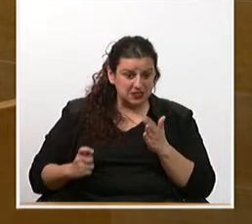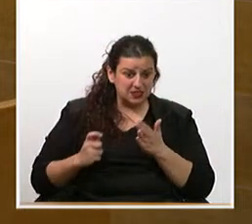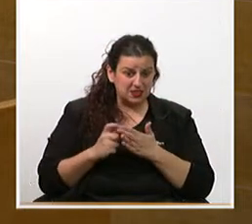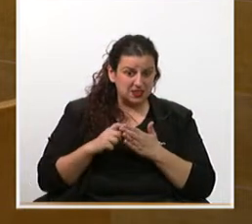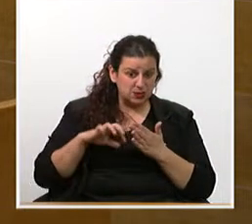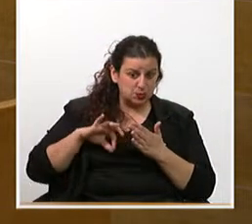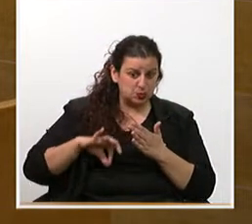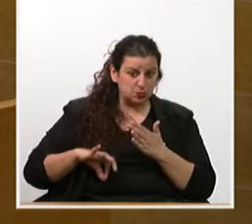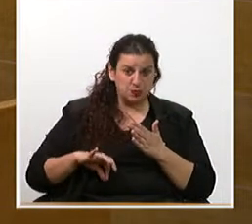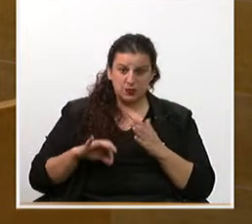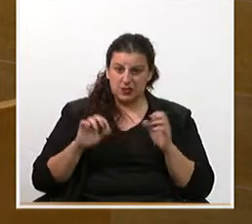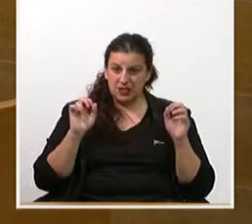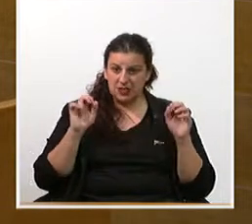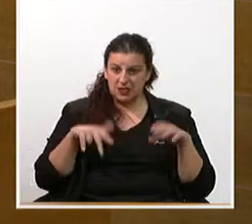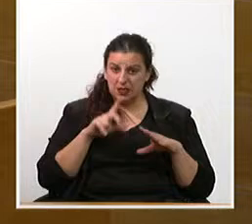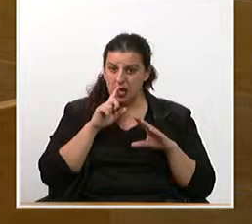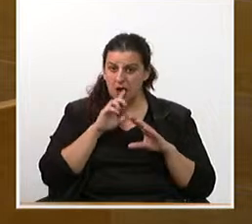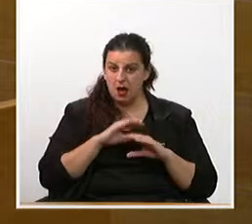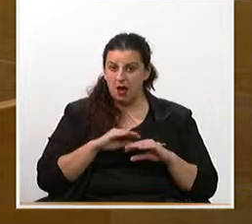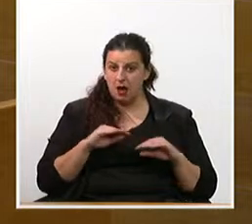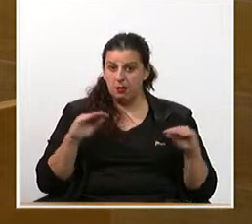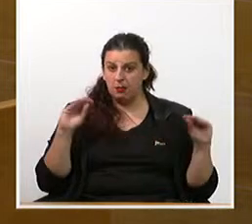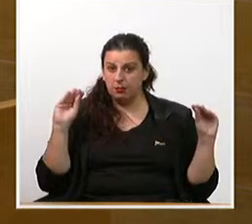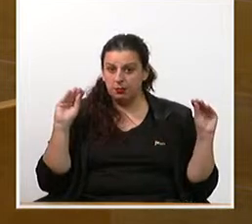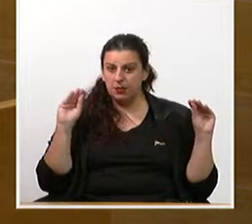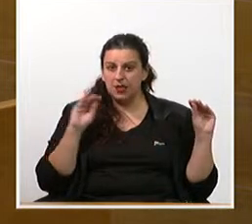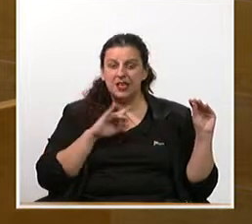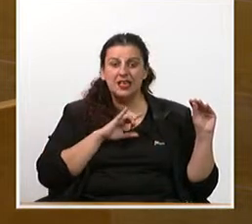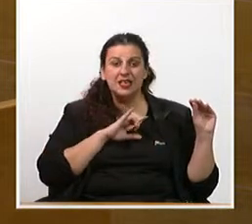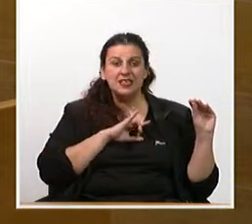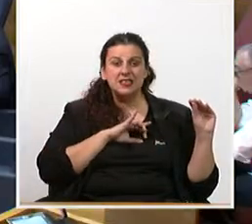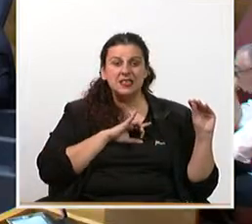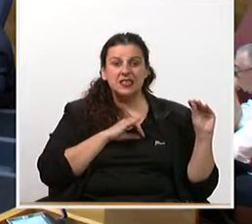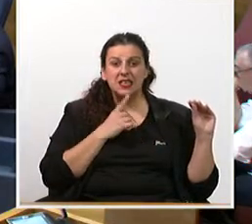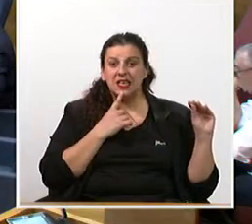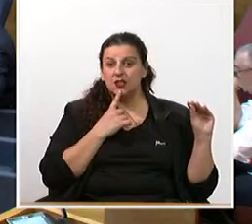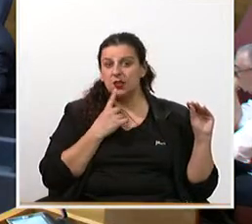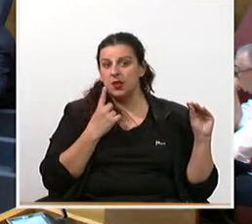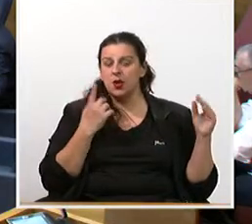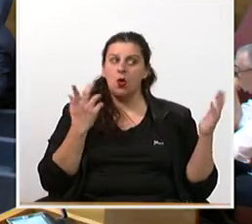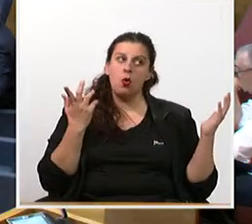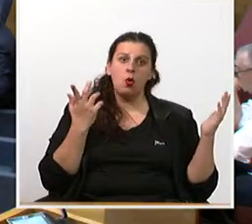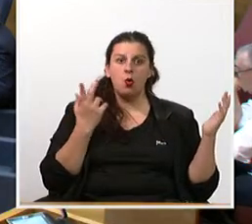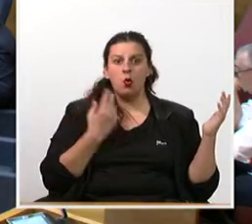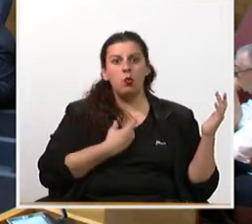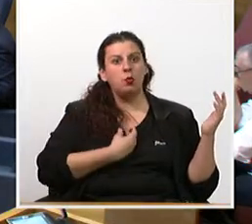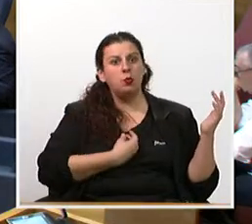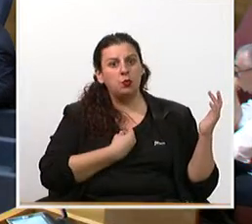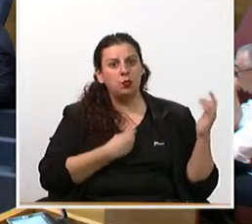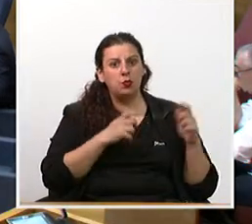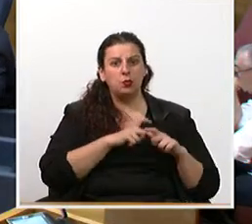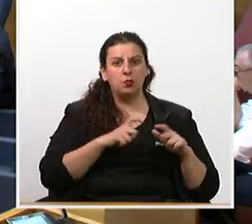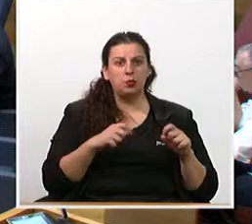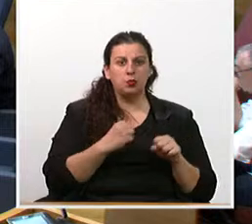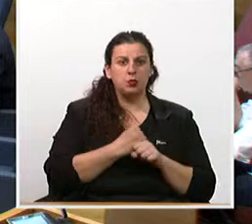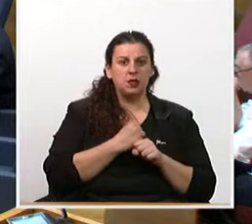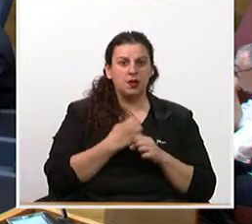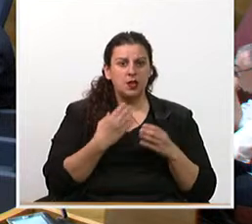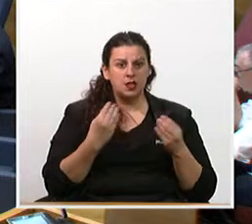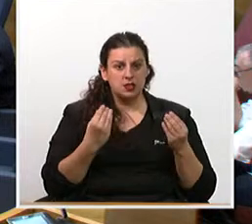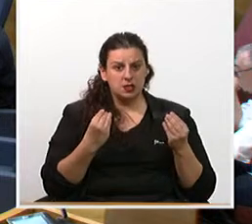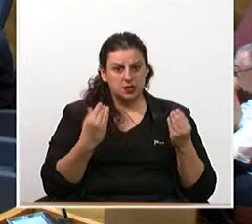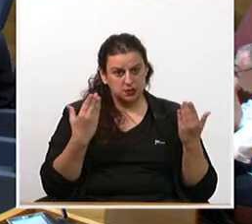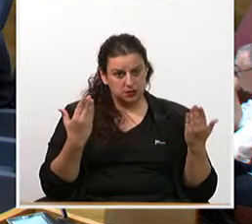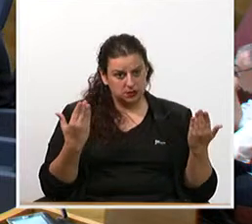profesionales silencio absoluto de esos sindicatos que usted dicen que tanto se preocupan por los trabajadores y desde luego de ustedes es